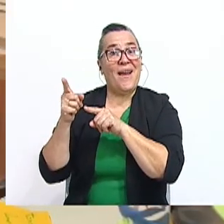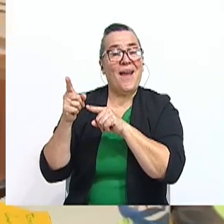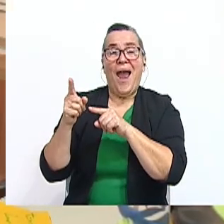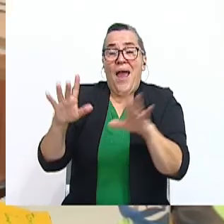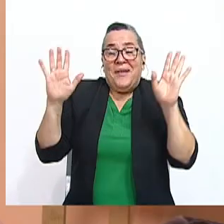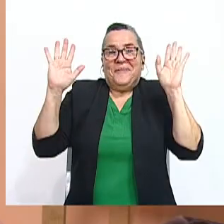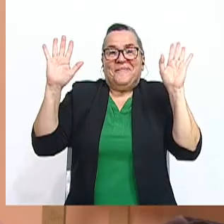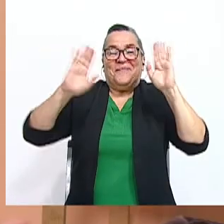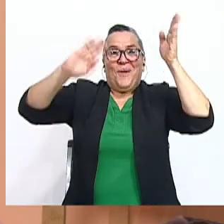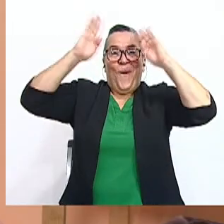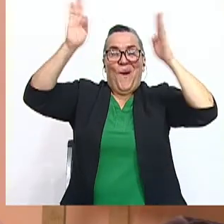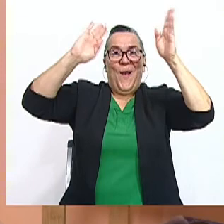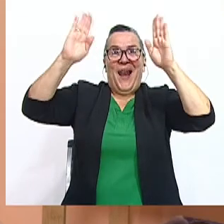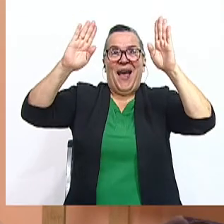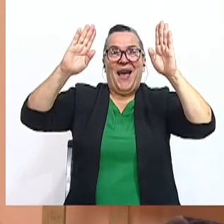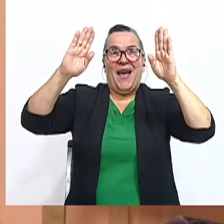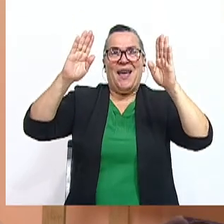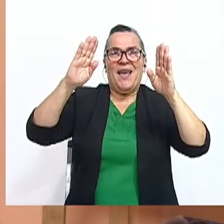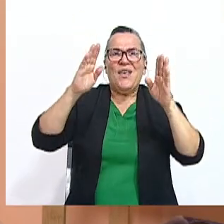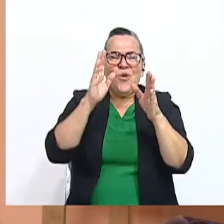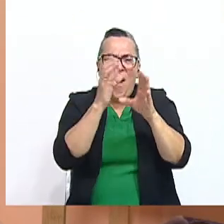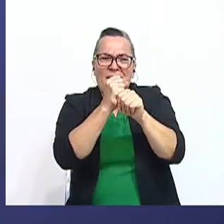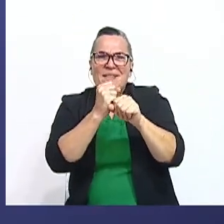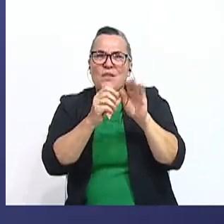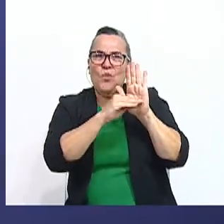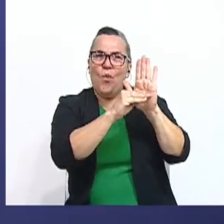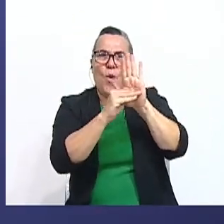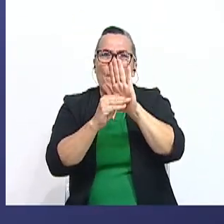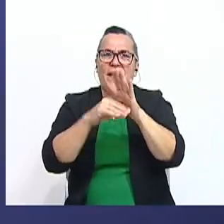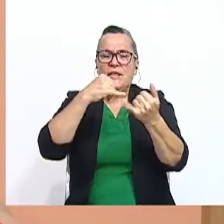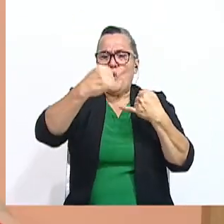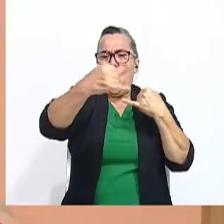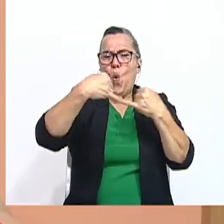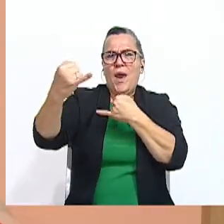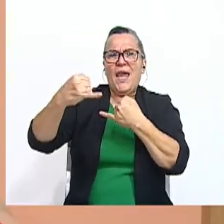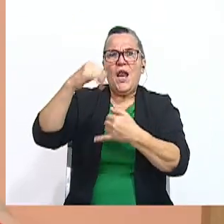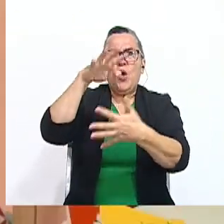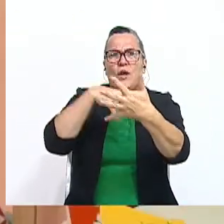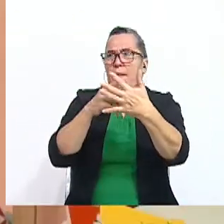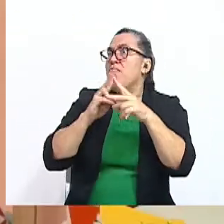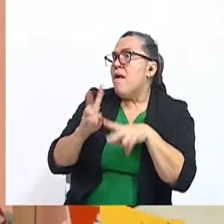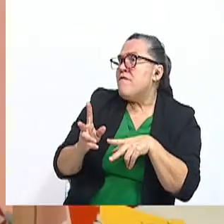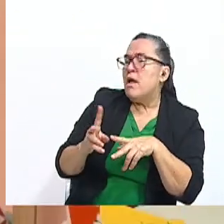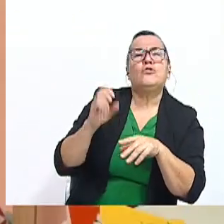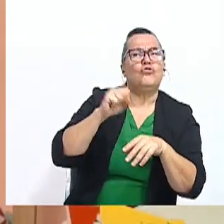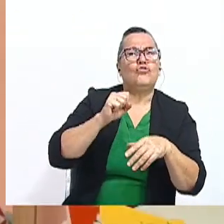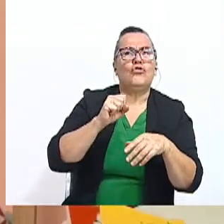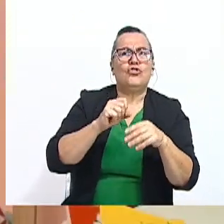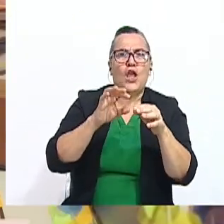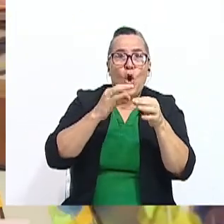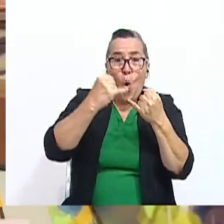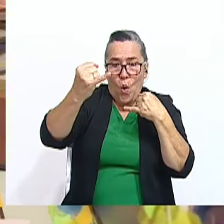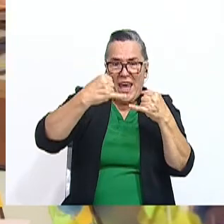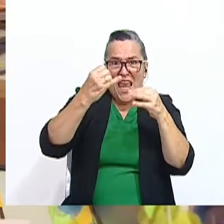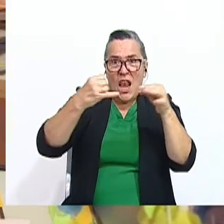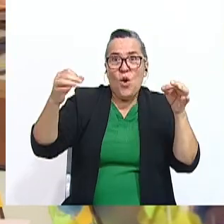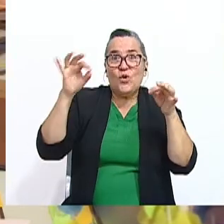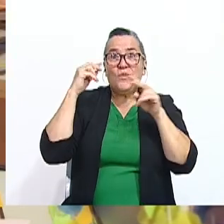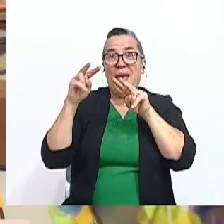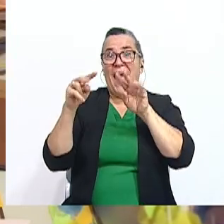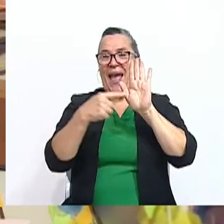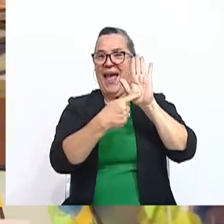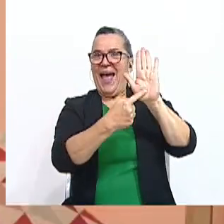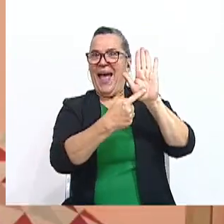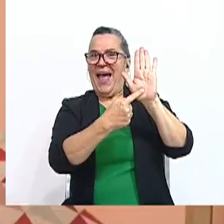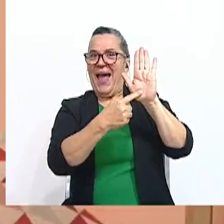¡Ay, hola! Estoy sacando modelos para hacer un hilorama. ¿De verdad? Sí, esos cuadritos que se hacen con hilos. Como este, que me